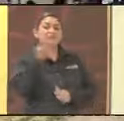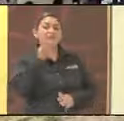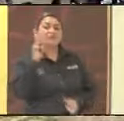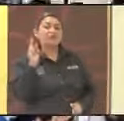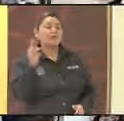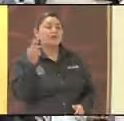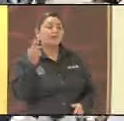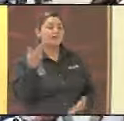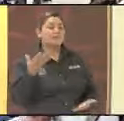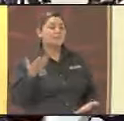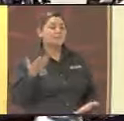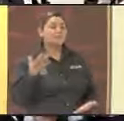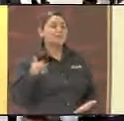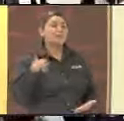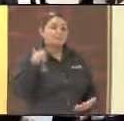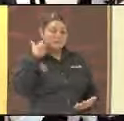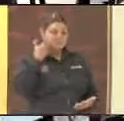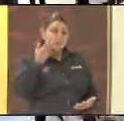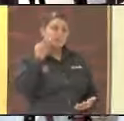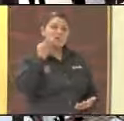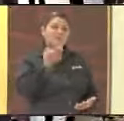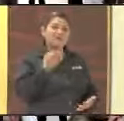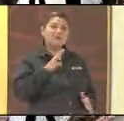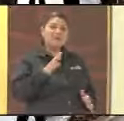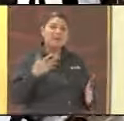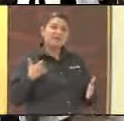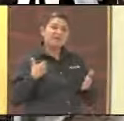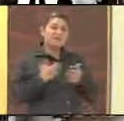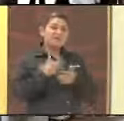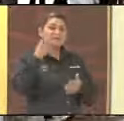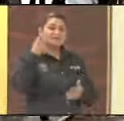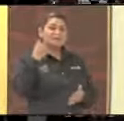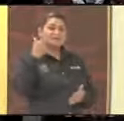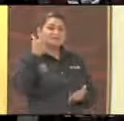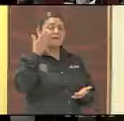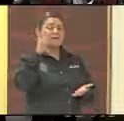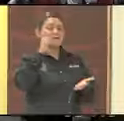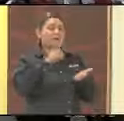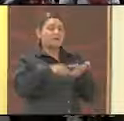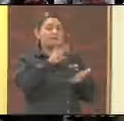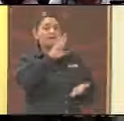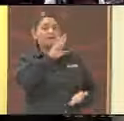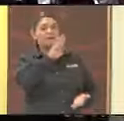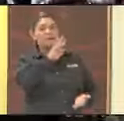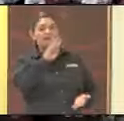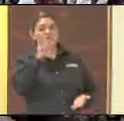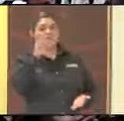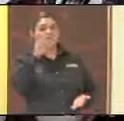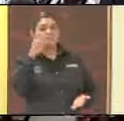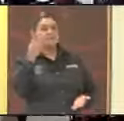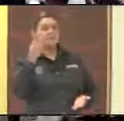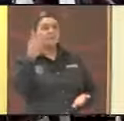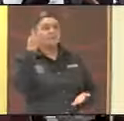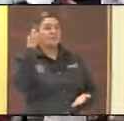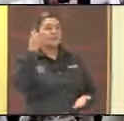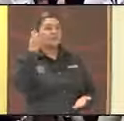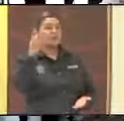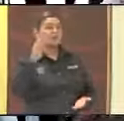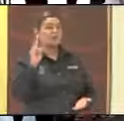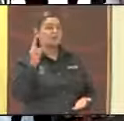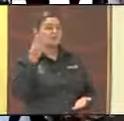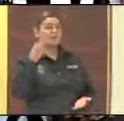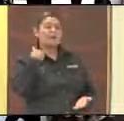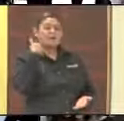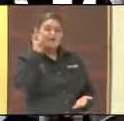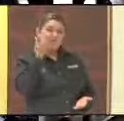la universidad. Y por eso es que nosotros ya implementamos becas, 1,222 becas universitarias. Pero quiero decirles que ya